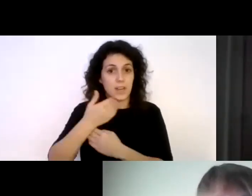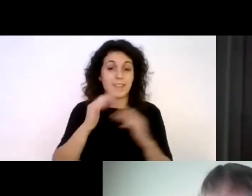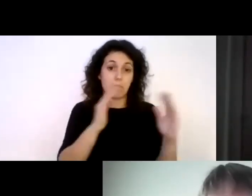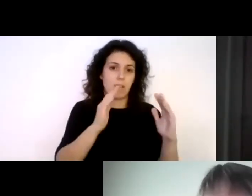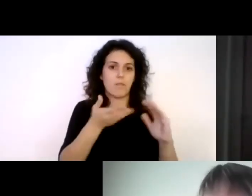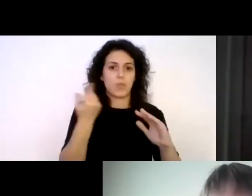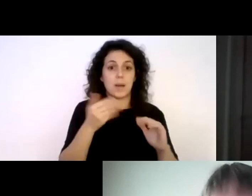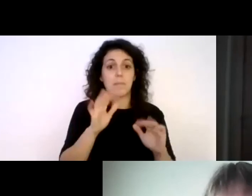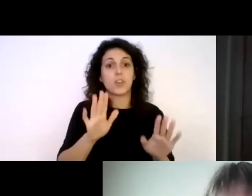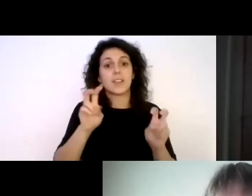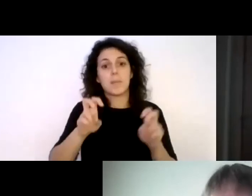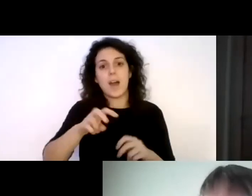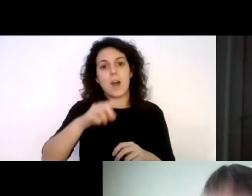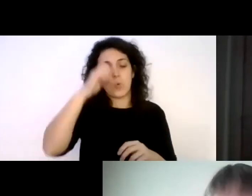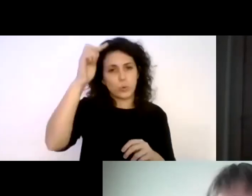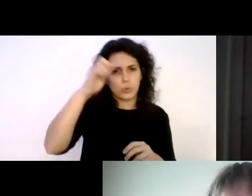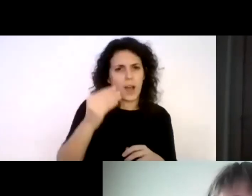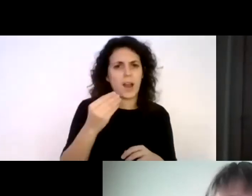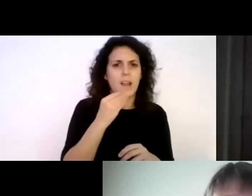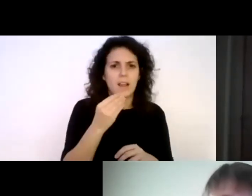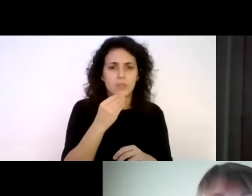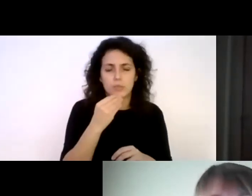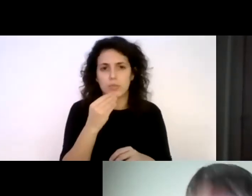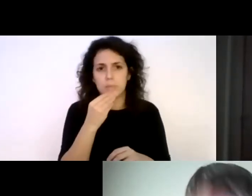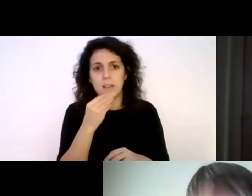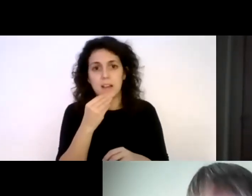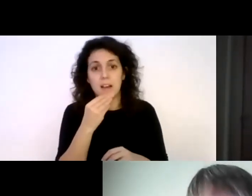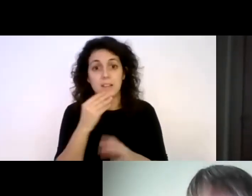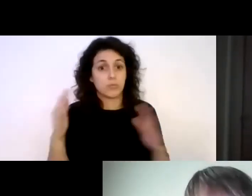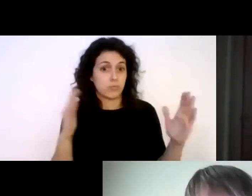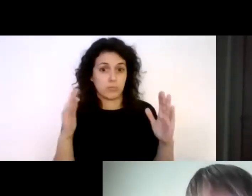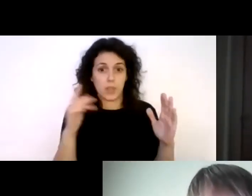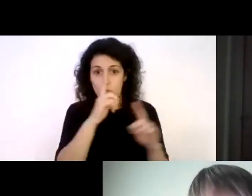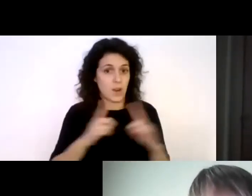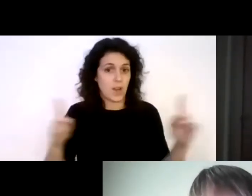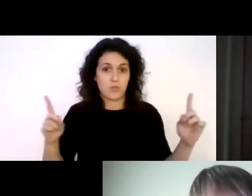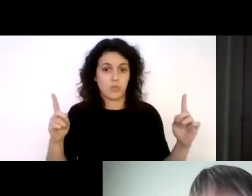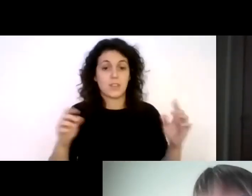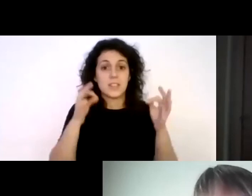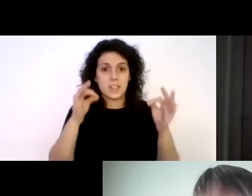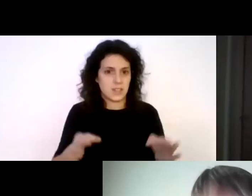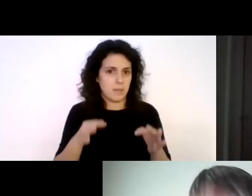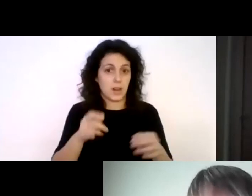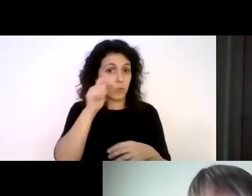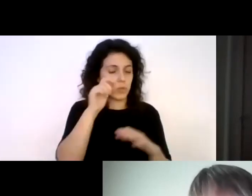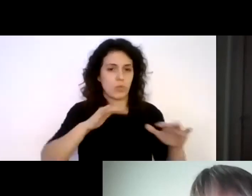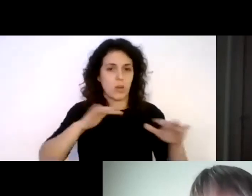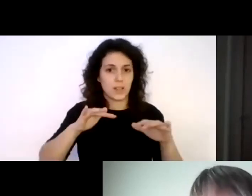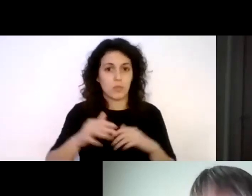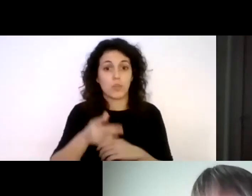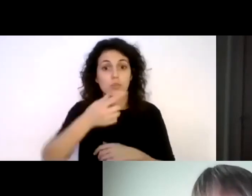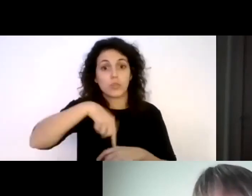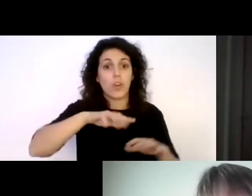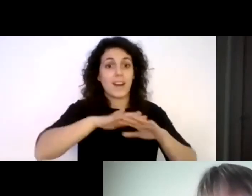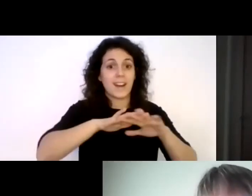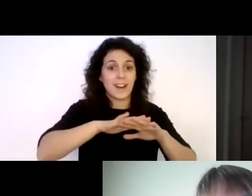la oferta cultural, gastronómica, que tenemos durante todo el año y de turismo activo. Tenemos una red señalizada de más